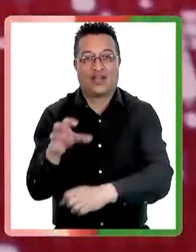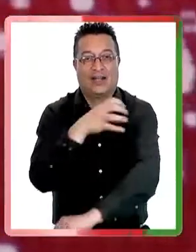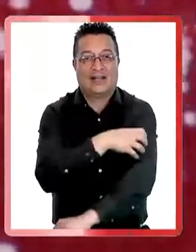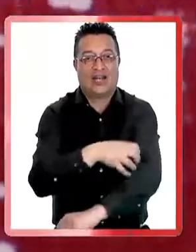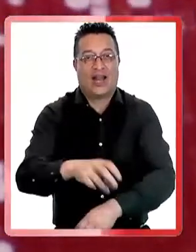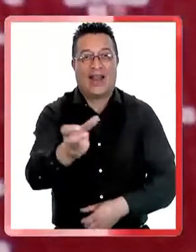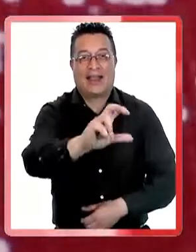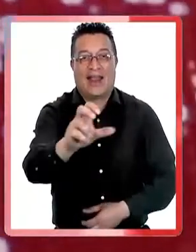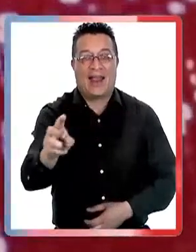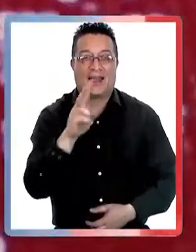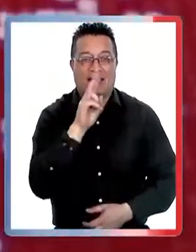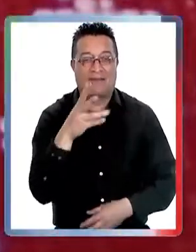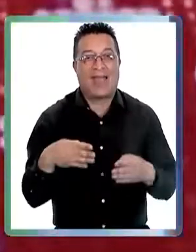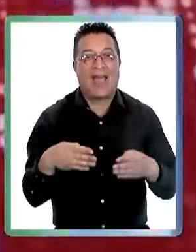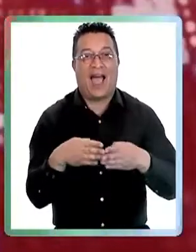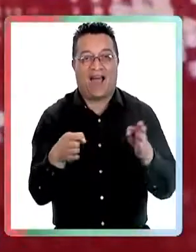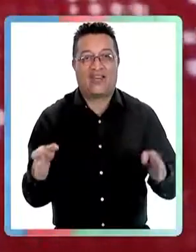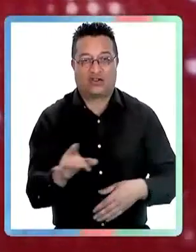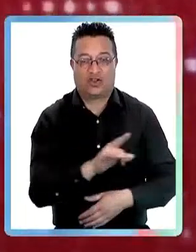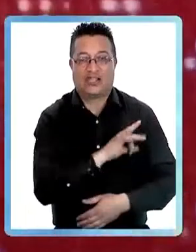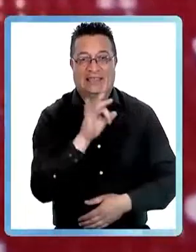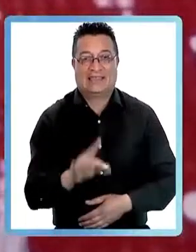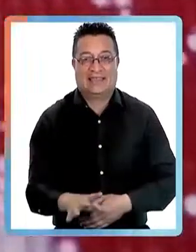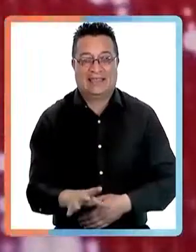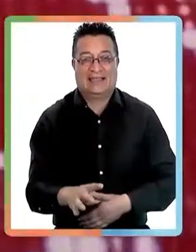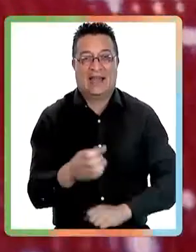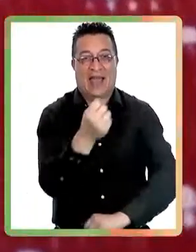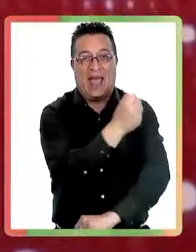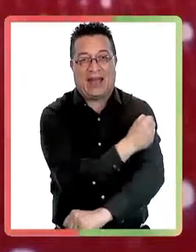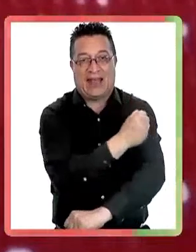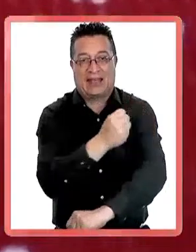Asociación Regional de Canales de Televisión de Señal Abierta de Chile,